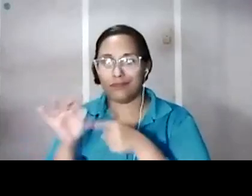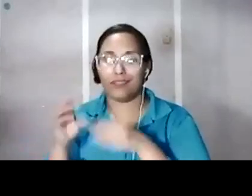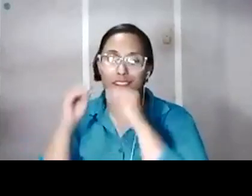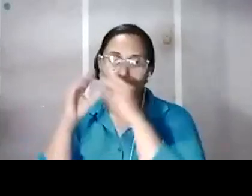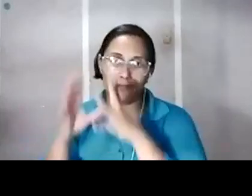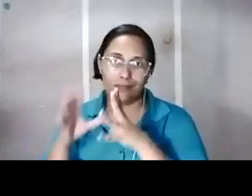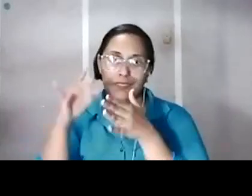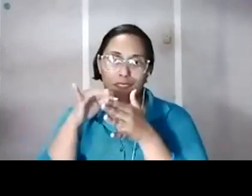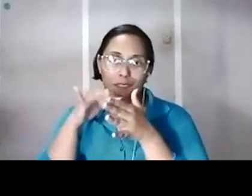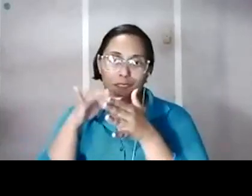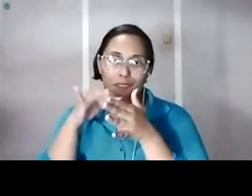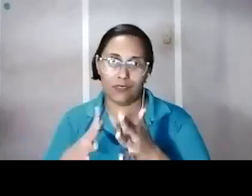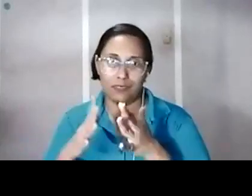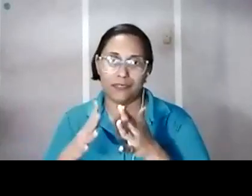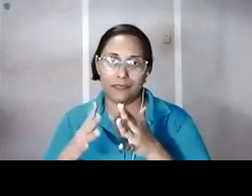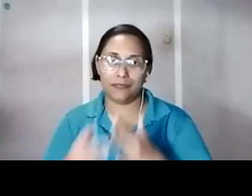pues